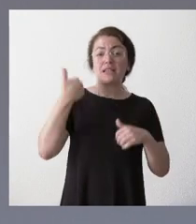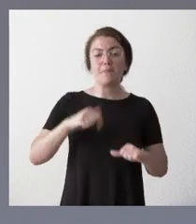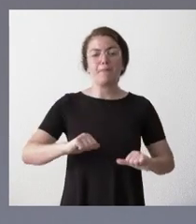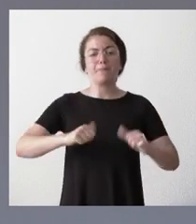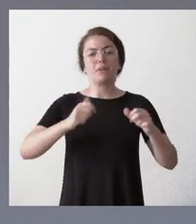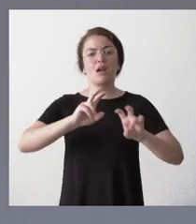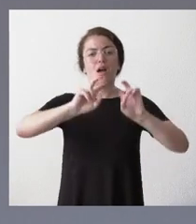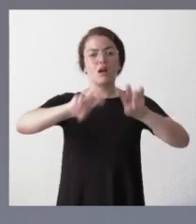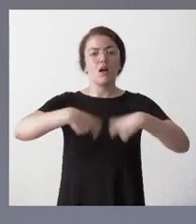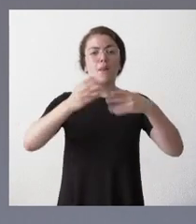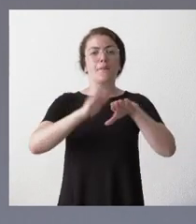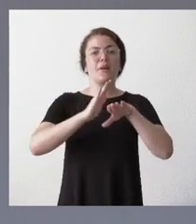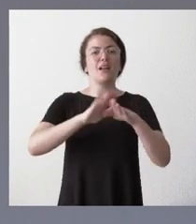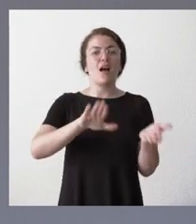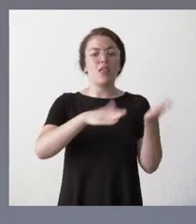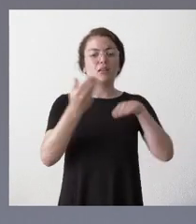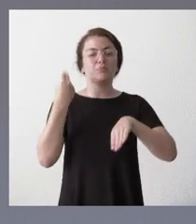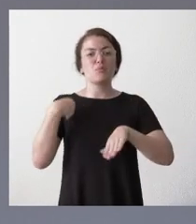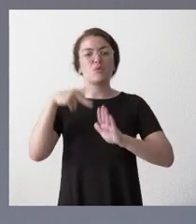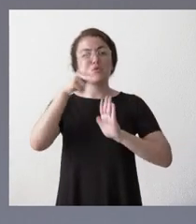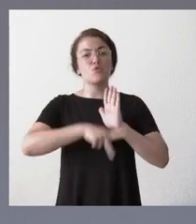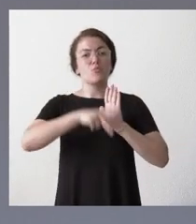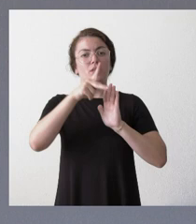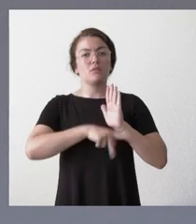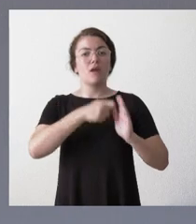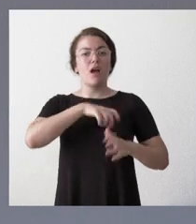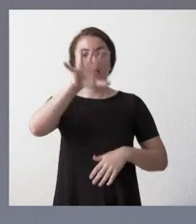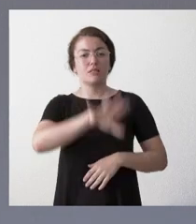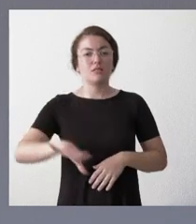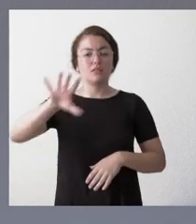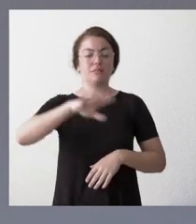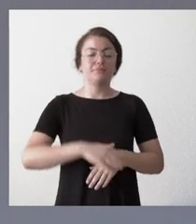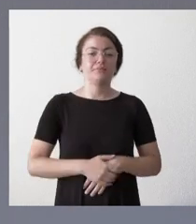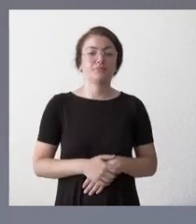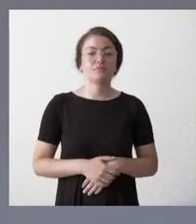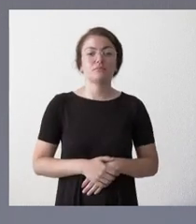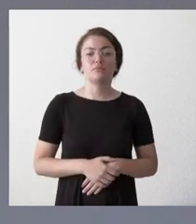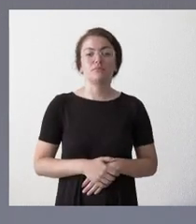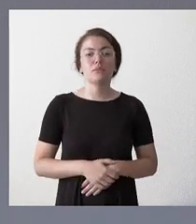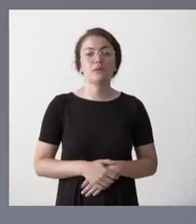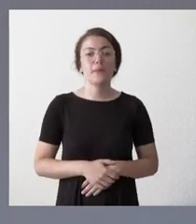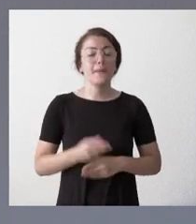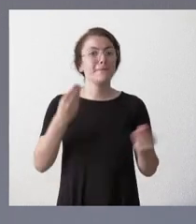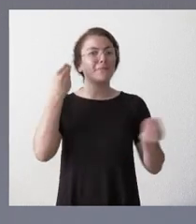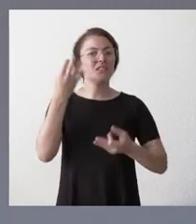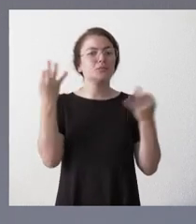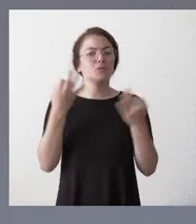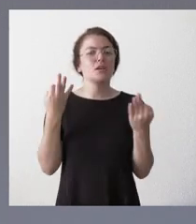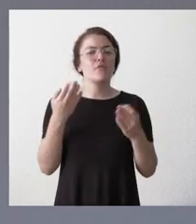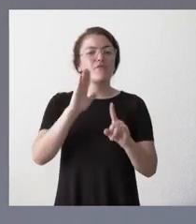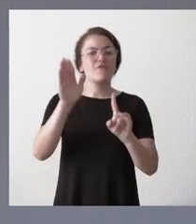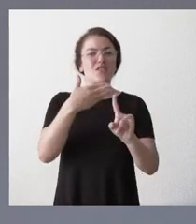para adaptarla a la normativa estatal. Entendemos que la violencia